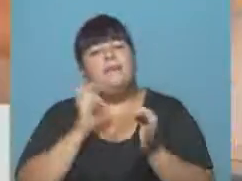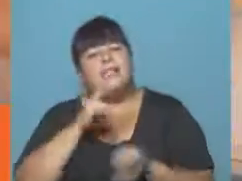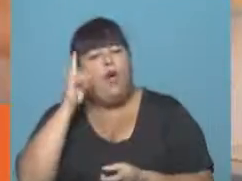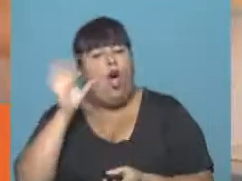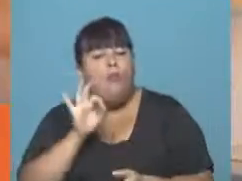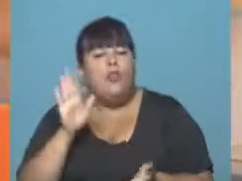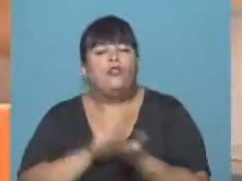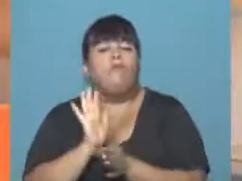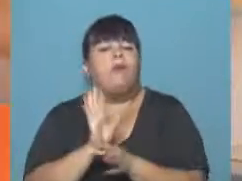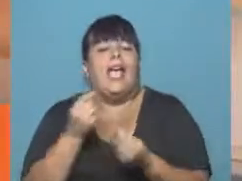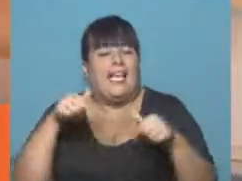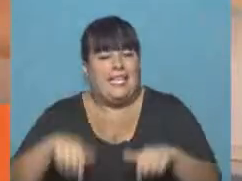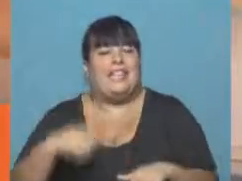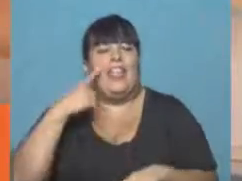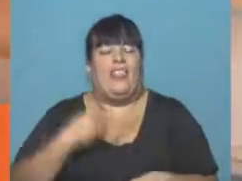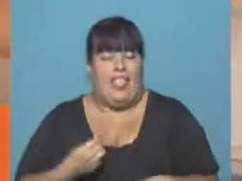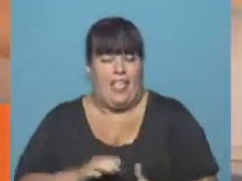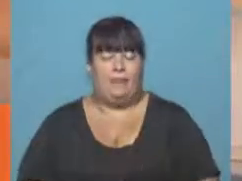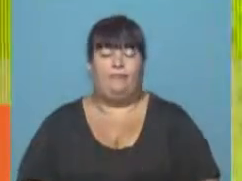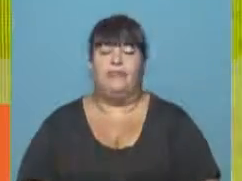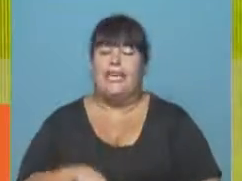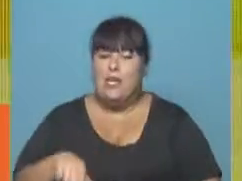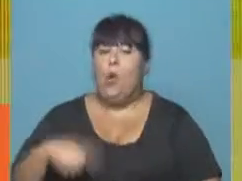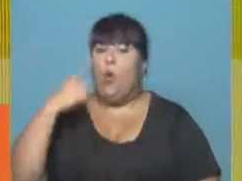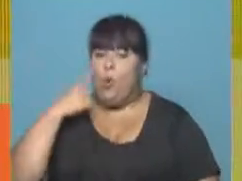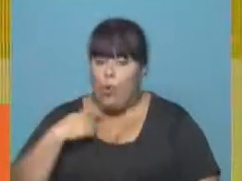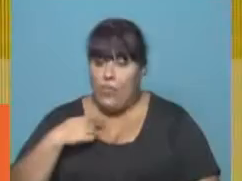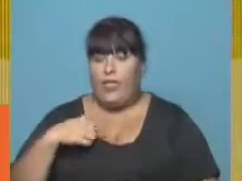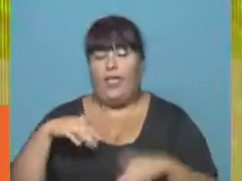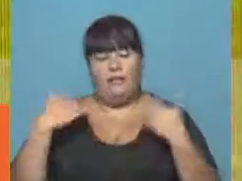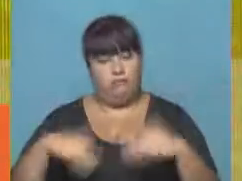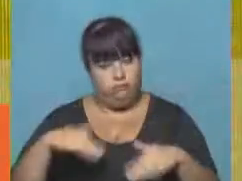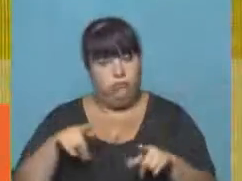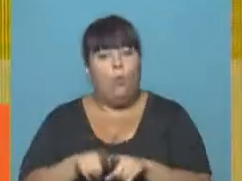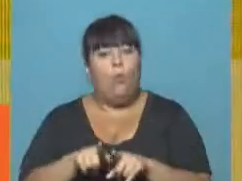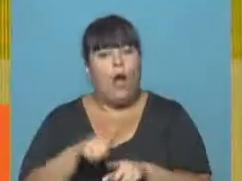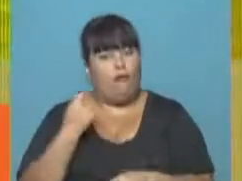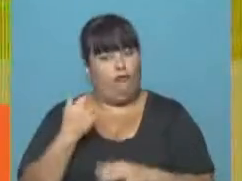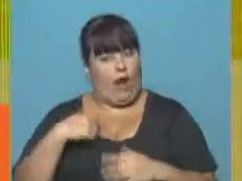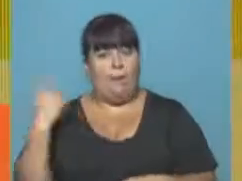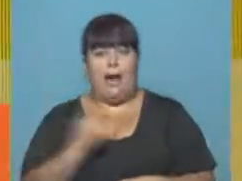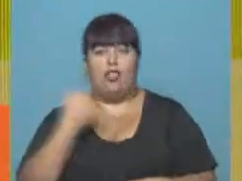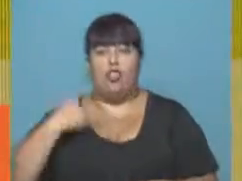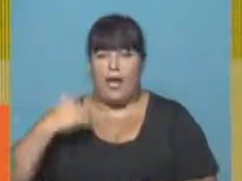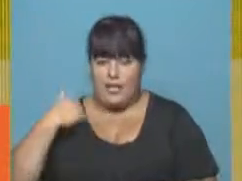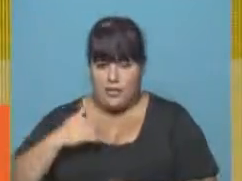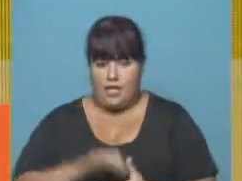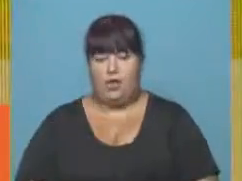opinión sobre el significado de este día. Es un día que tiene una significación muy fuerte para todos los